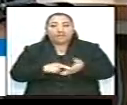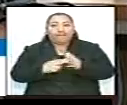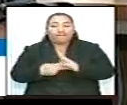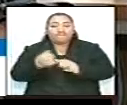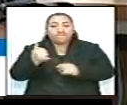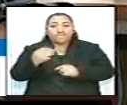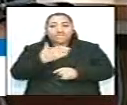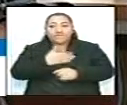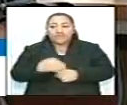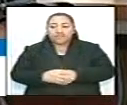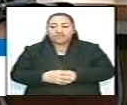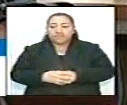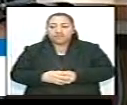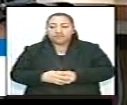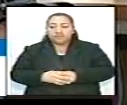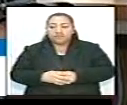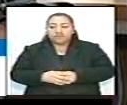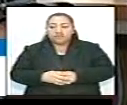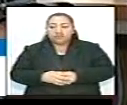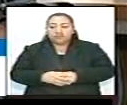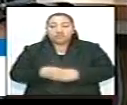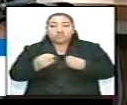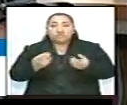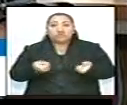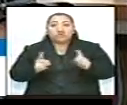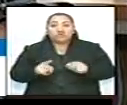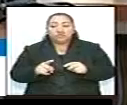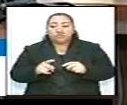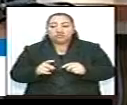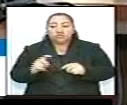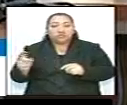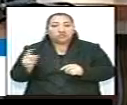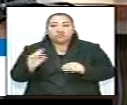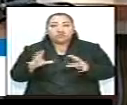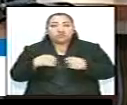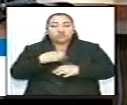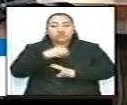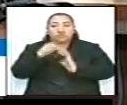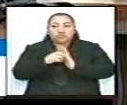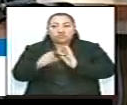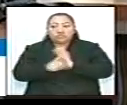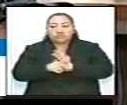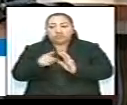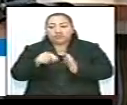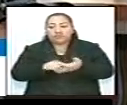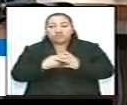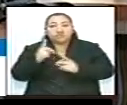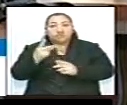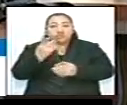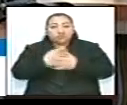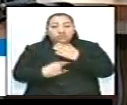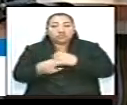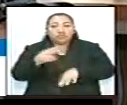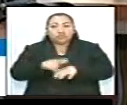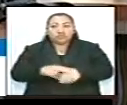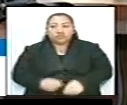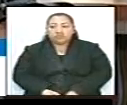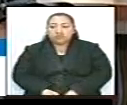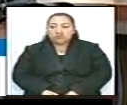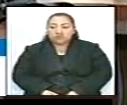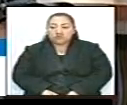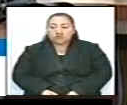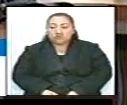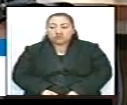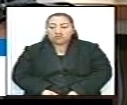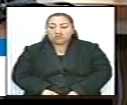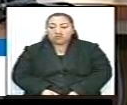existe, Presidenta, porque cuando no se acepta el proyecto de ley, esto primero tiene un filtro antes de ser colgado